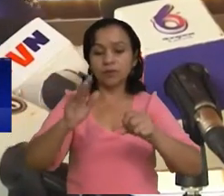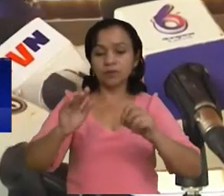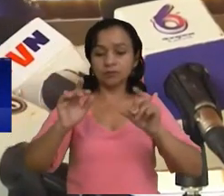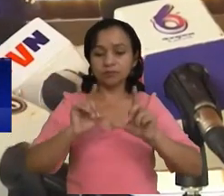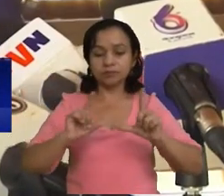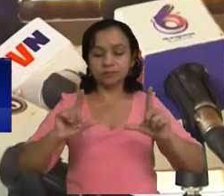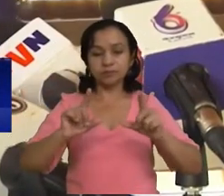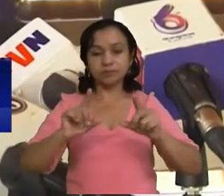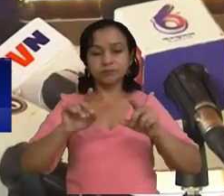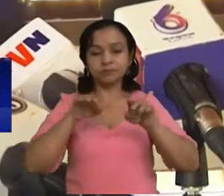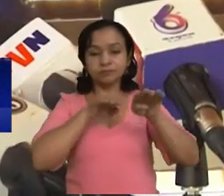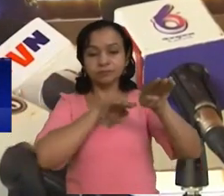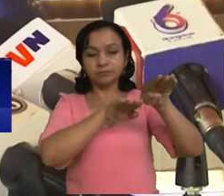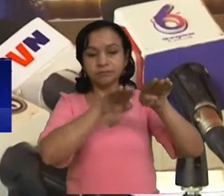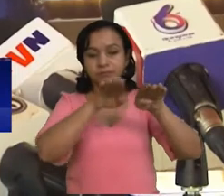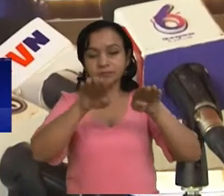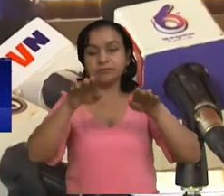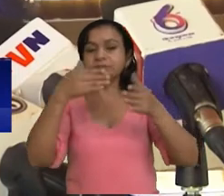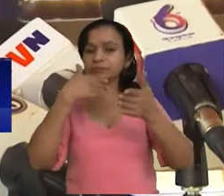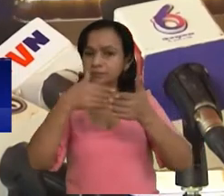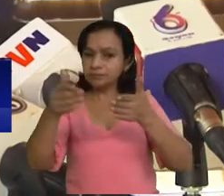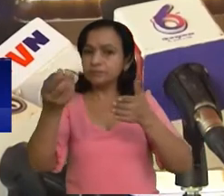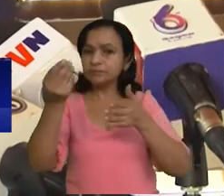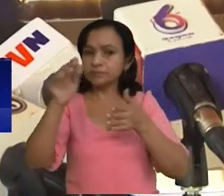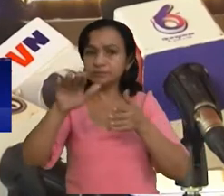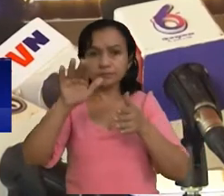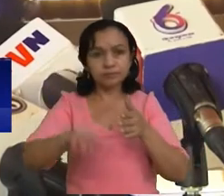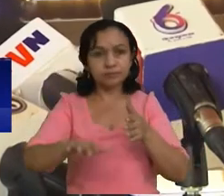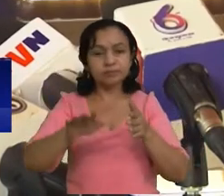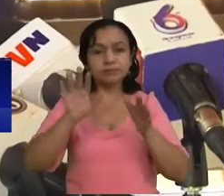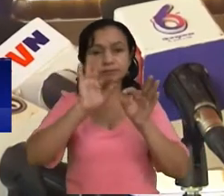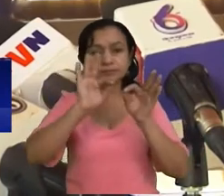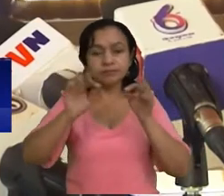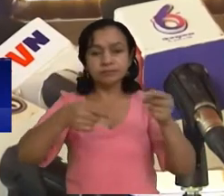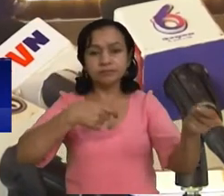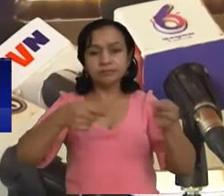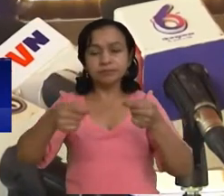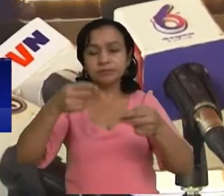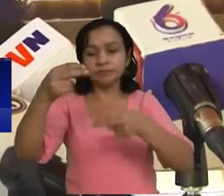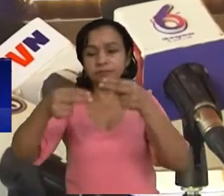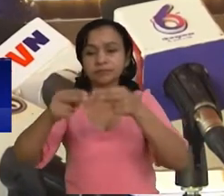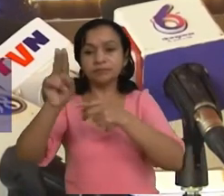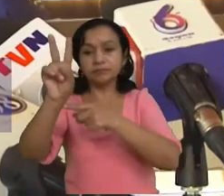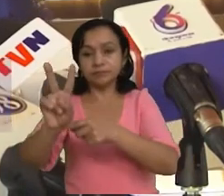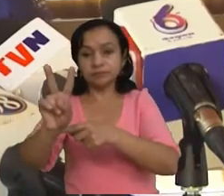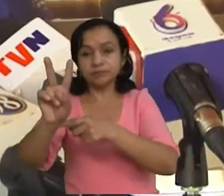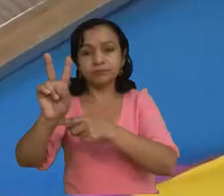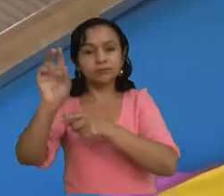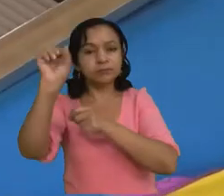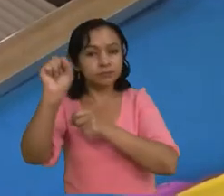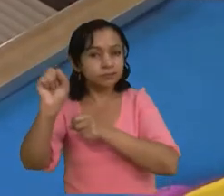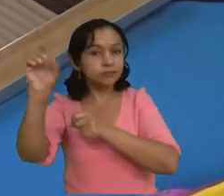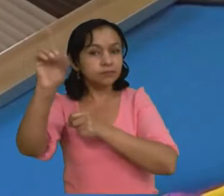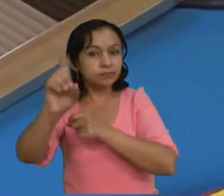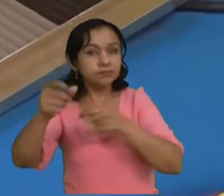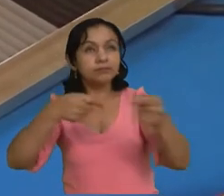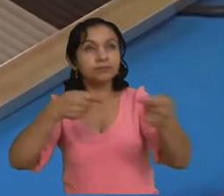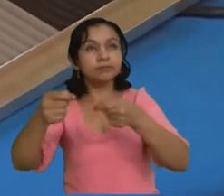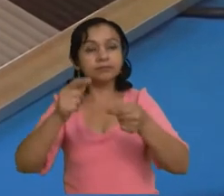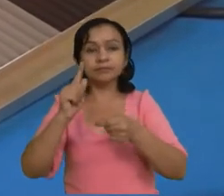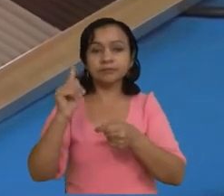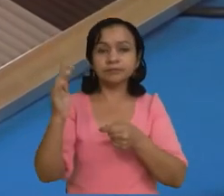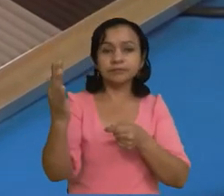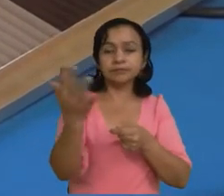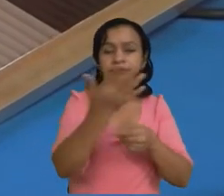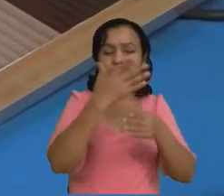el garaje, con precios accesibles. Estamos en la feria, en la terraza número 2, todos los fines de semana. Tenemos todos los